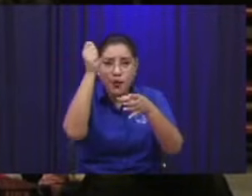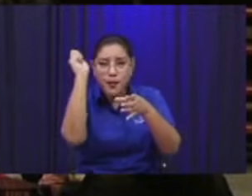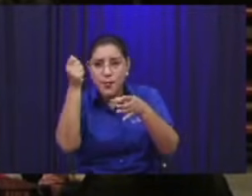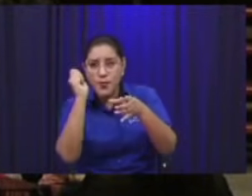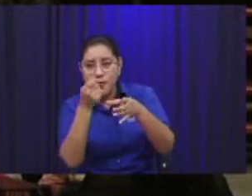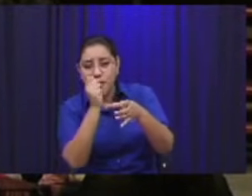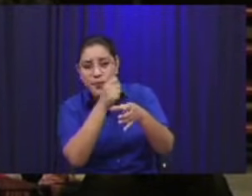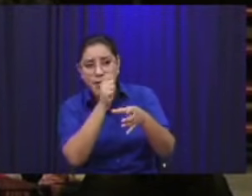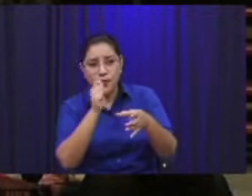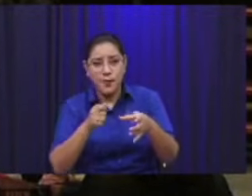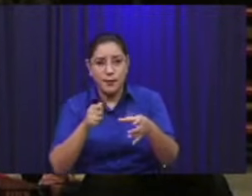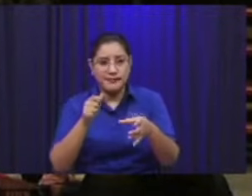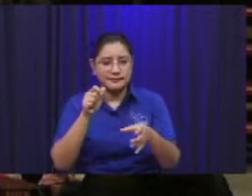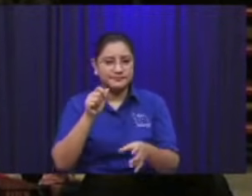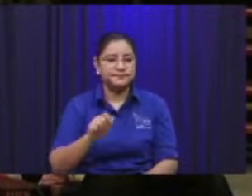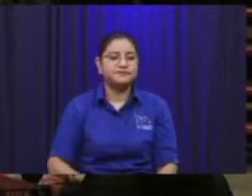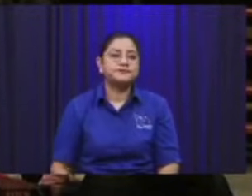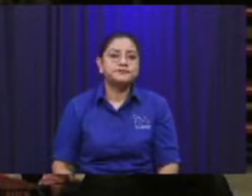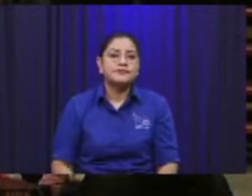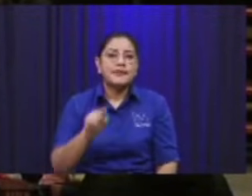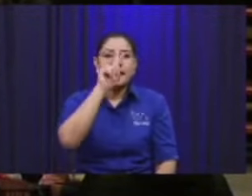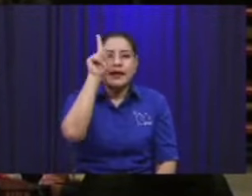ahora solo otra preguntita